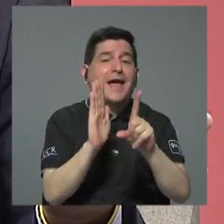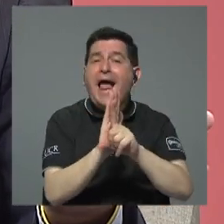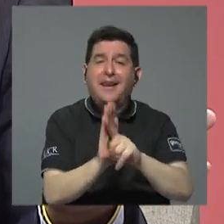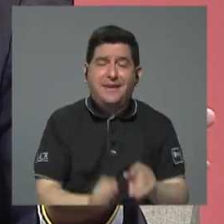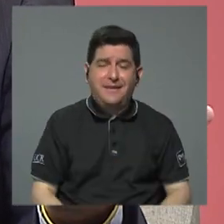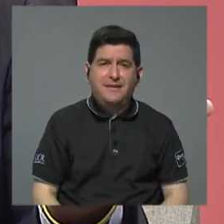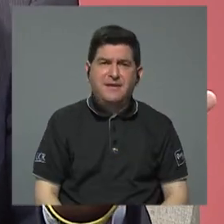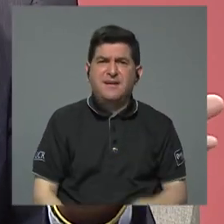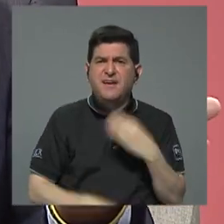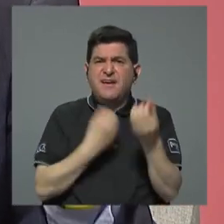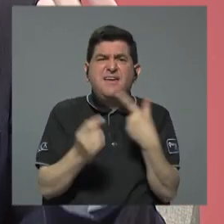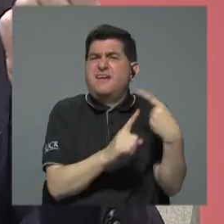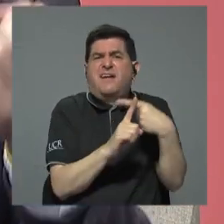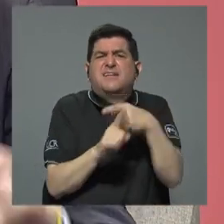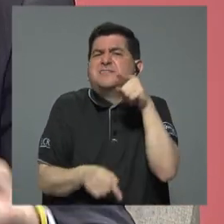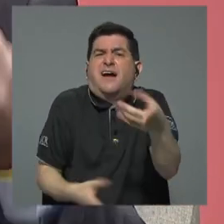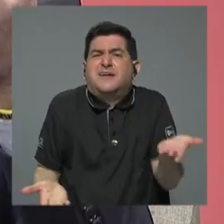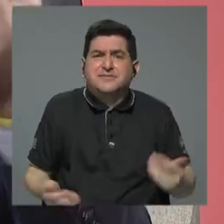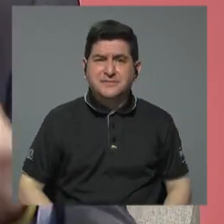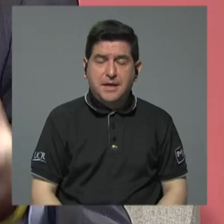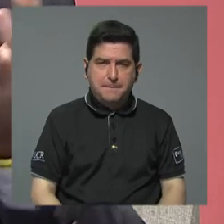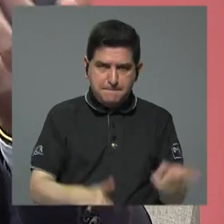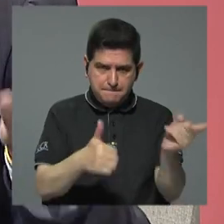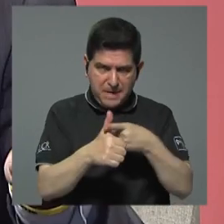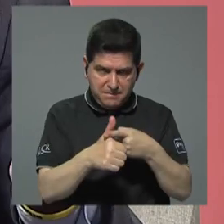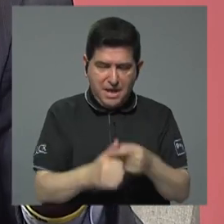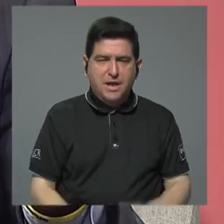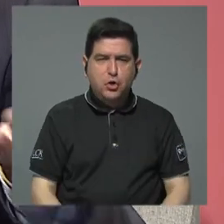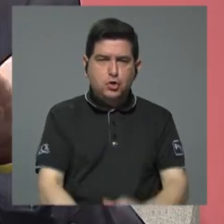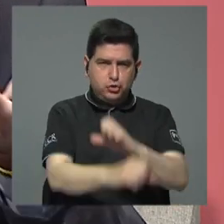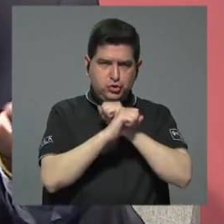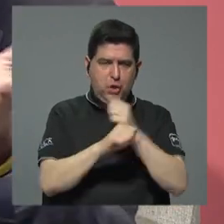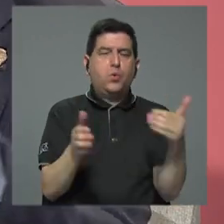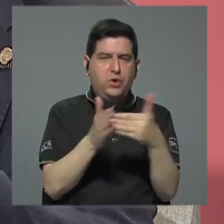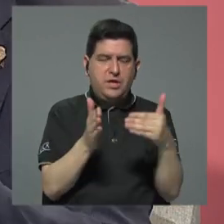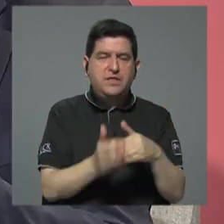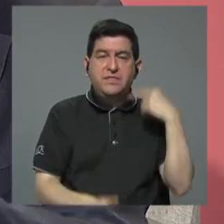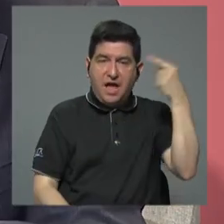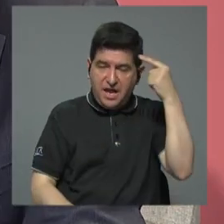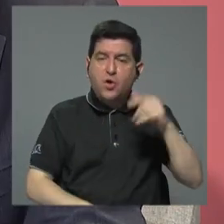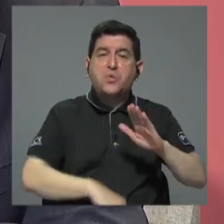qué hacer entonces con Cruzitas? En Cruzitas hay que primero recuperar la seguridad, porque el gobierno